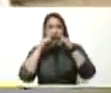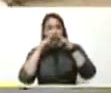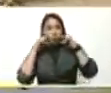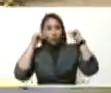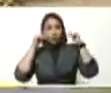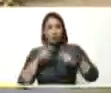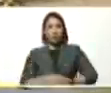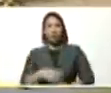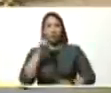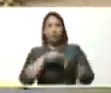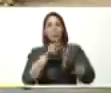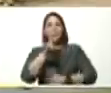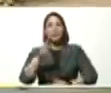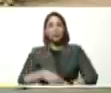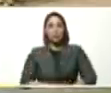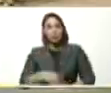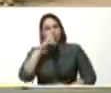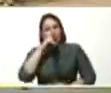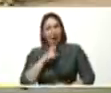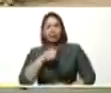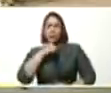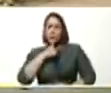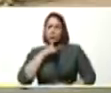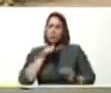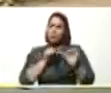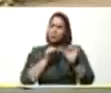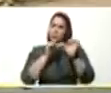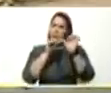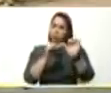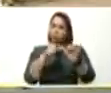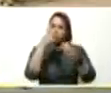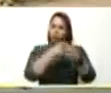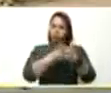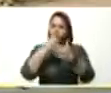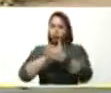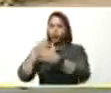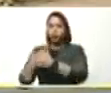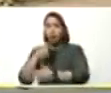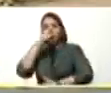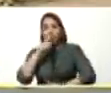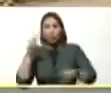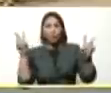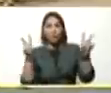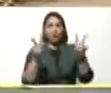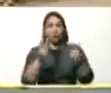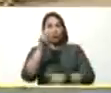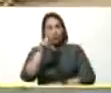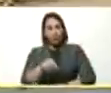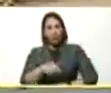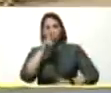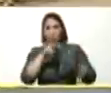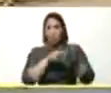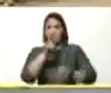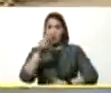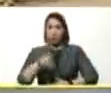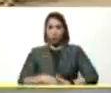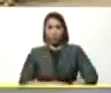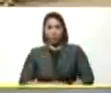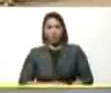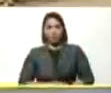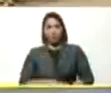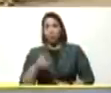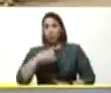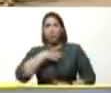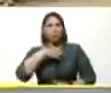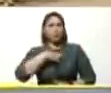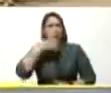sonrisas, 2021, año de perseverancia, año de lucha, y año de victoria también, 2021.